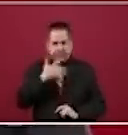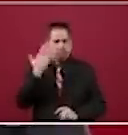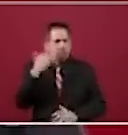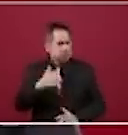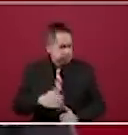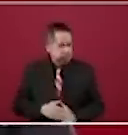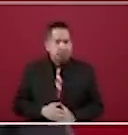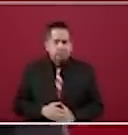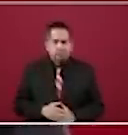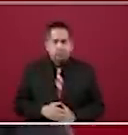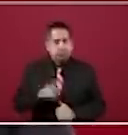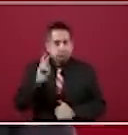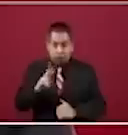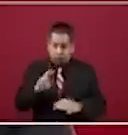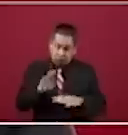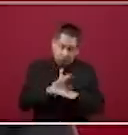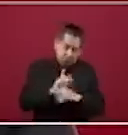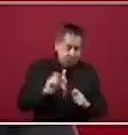El verdadero cambio